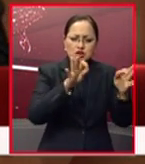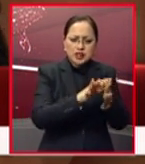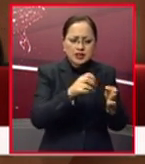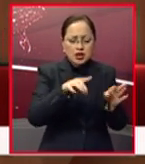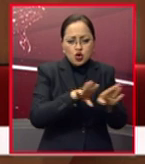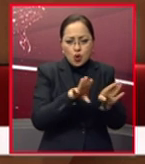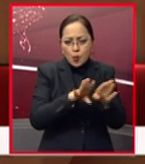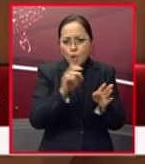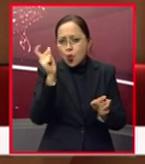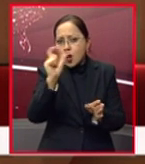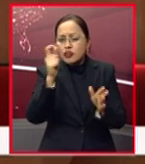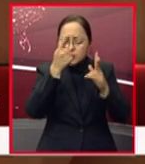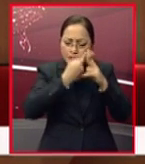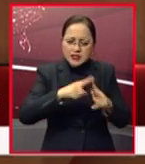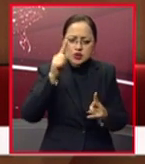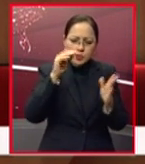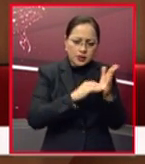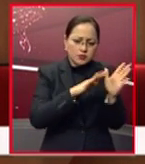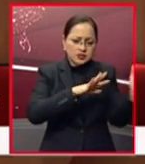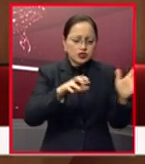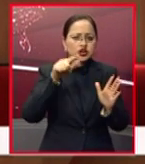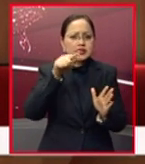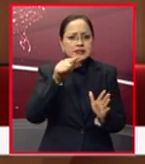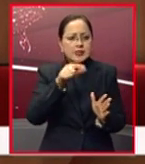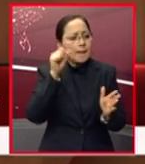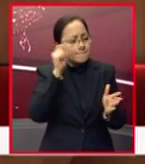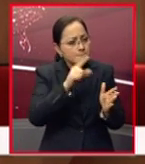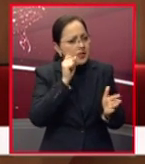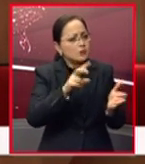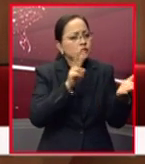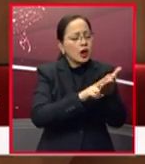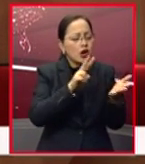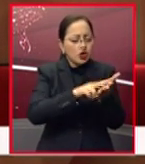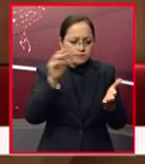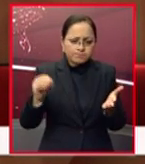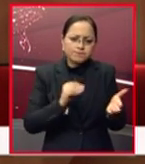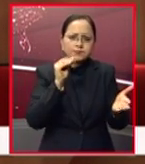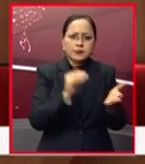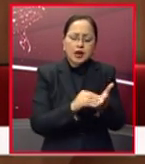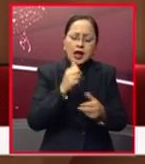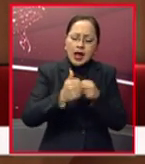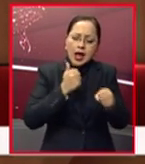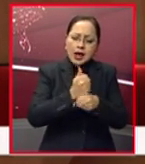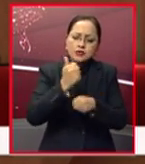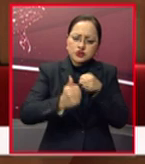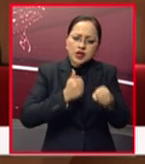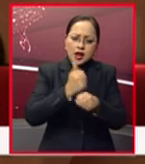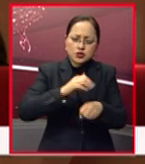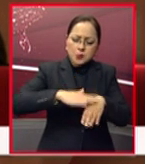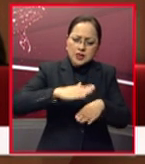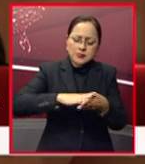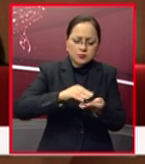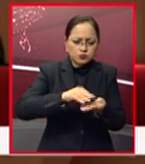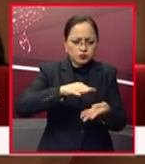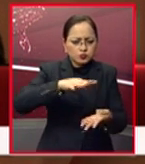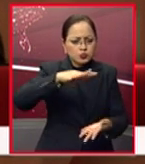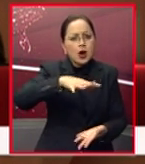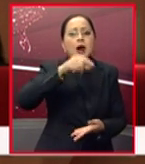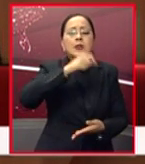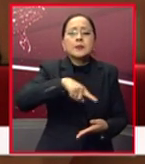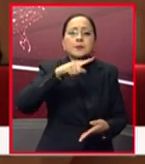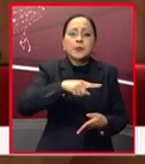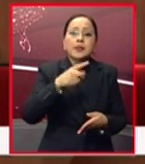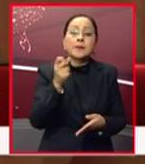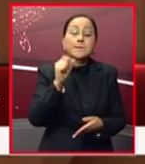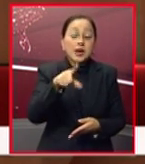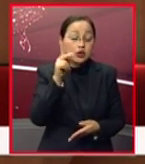la Constitución de 1917 y que se han venido enriqueciendo a lo largo de los años a nivel internacional,